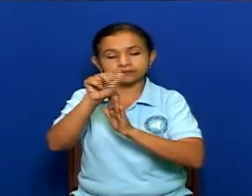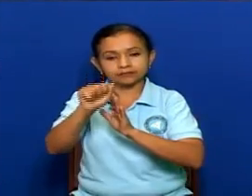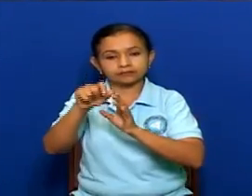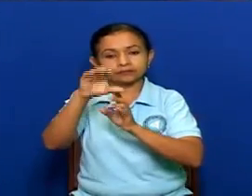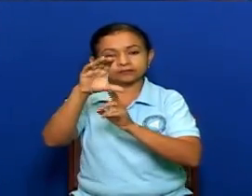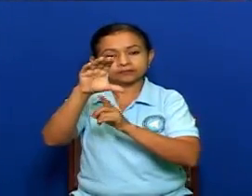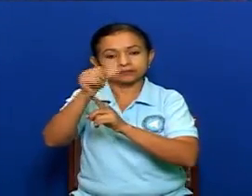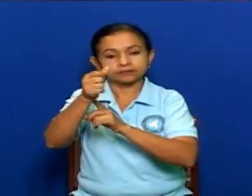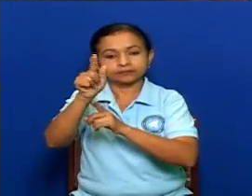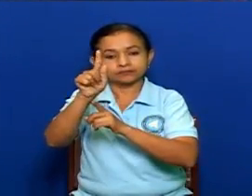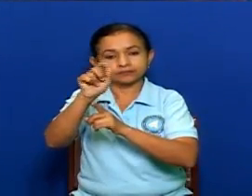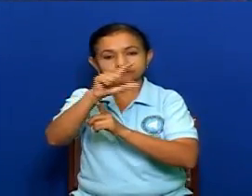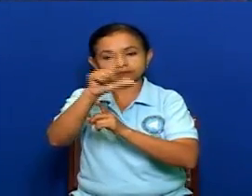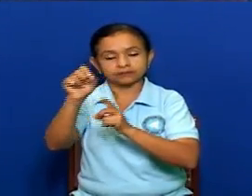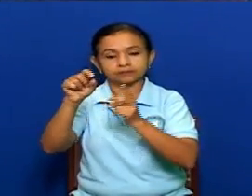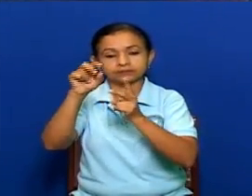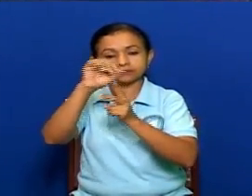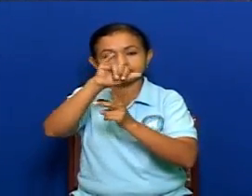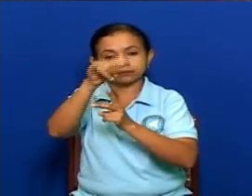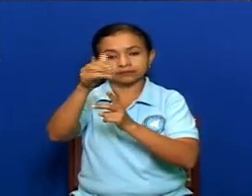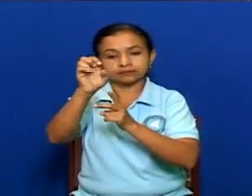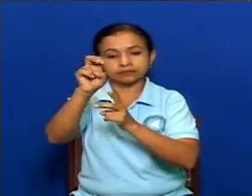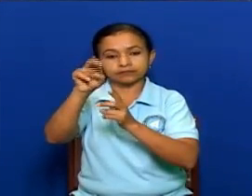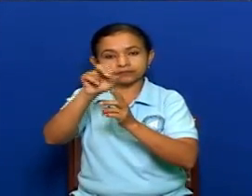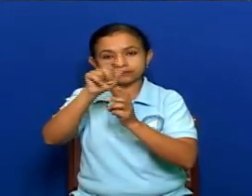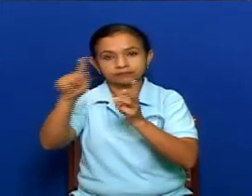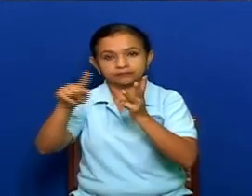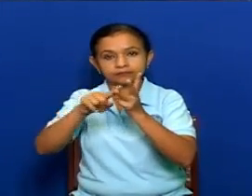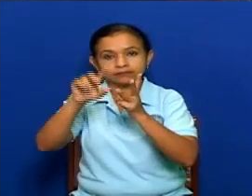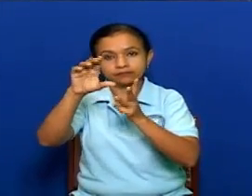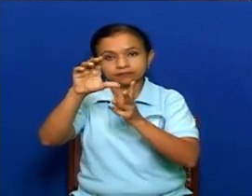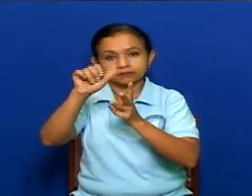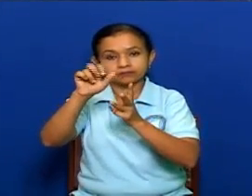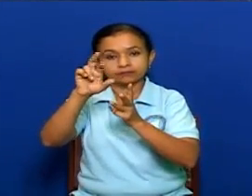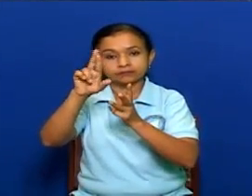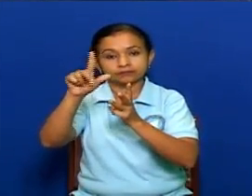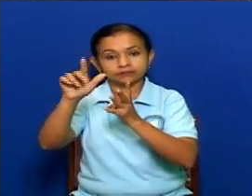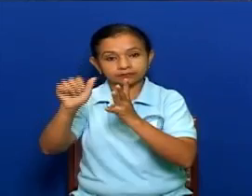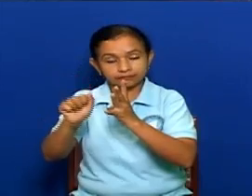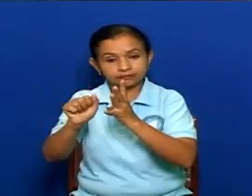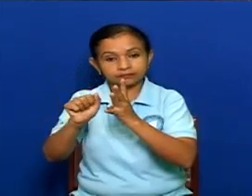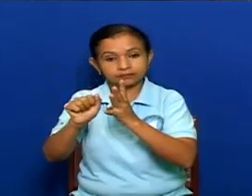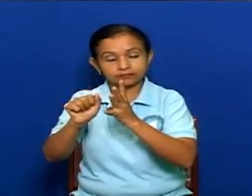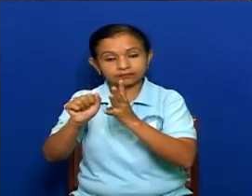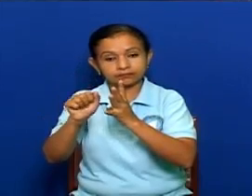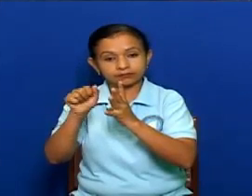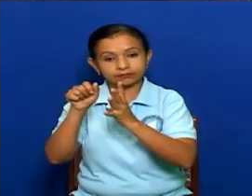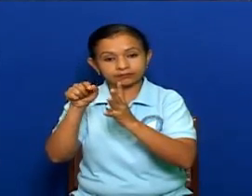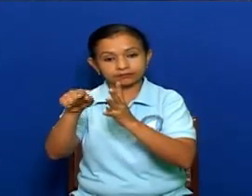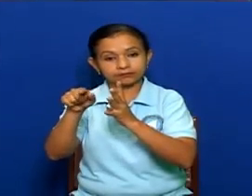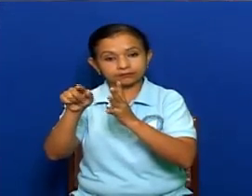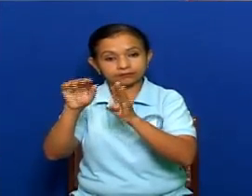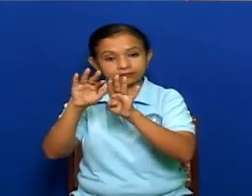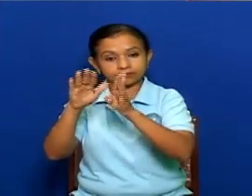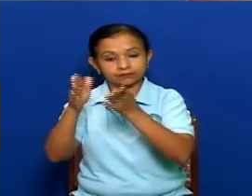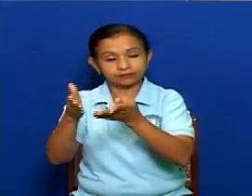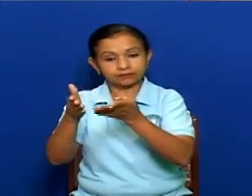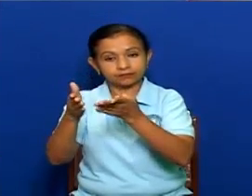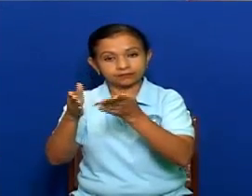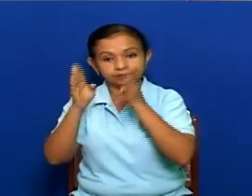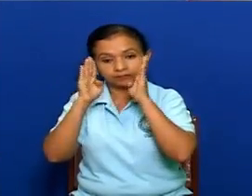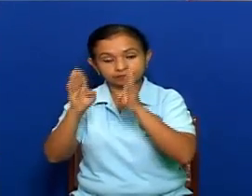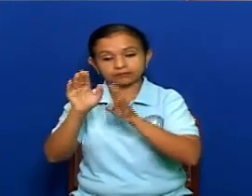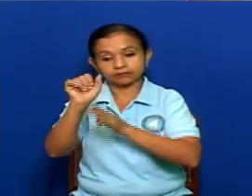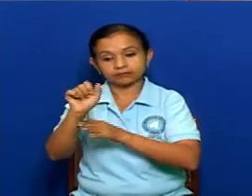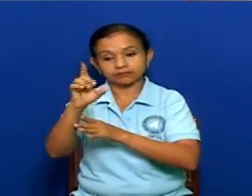Castellón, Janet del Rosario Altamirano, Carla Vanessa Araica López. Ellas son de la compañera del área de servicios